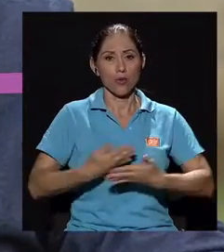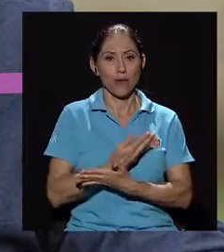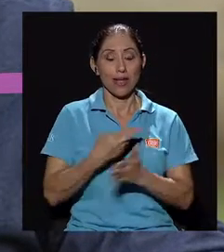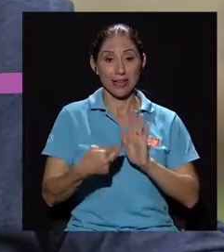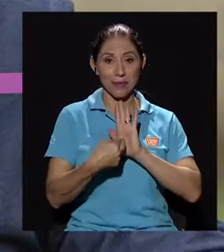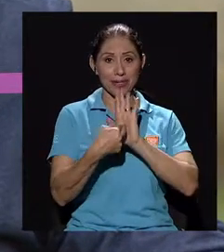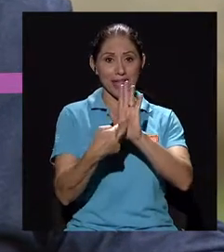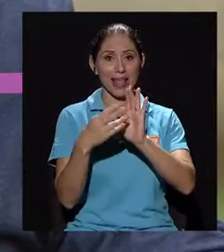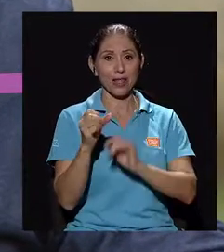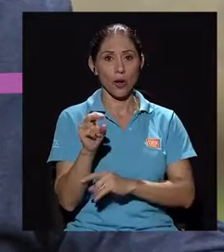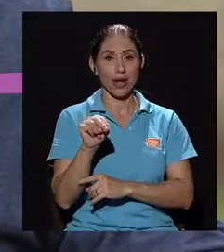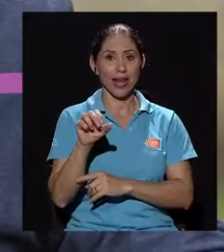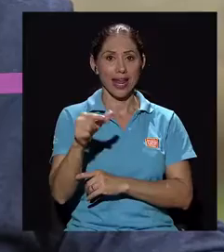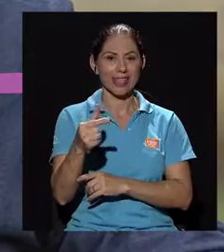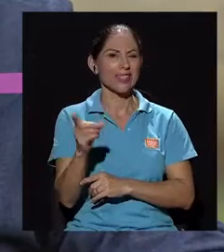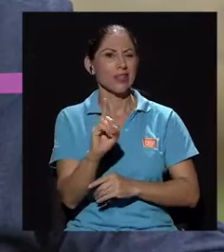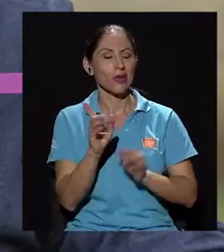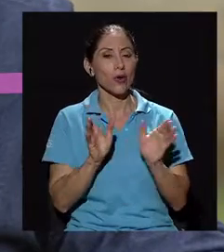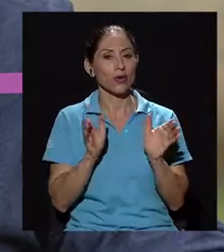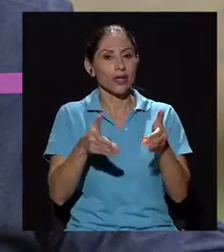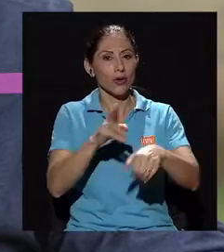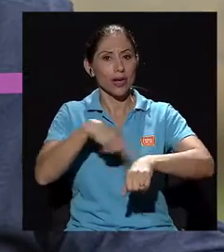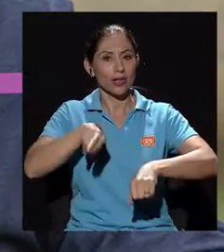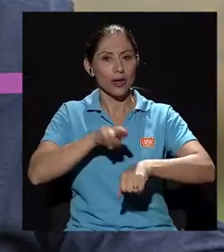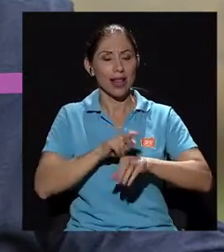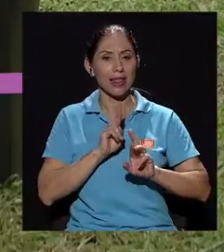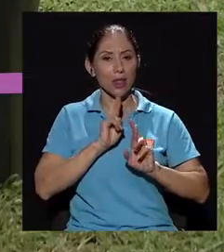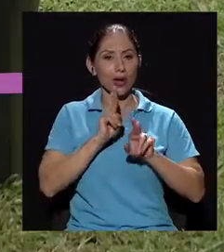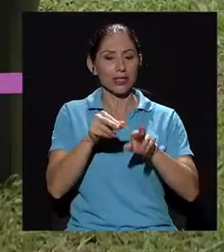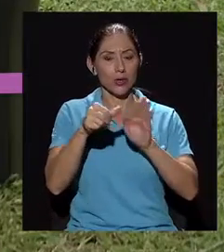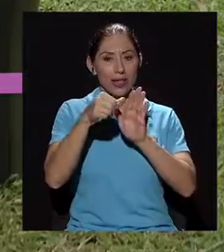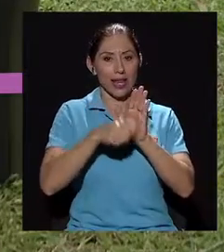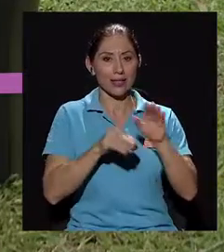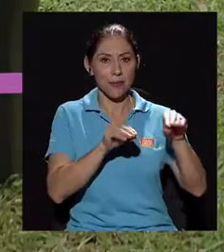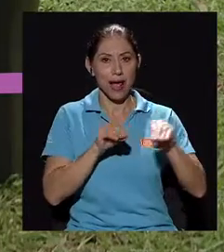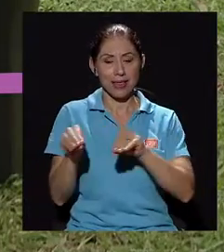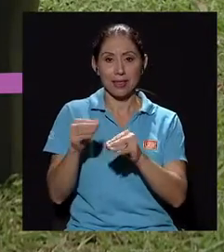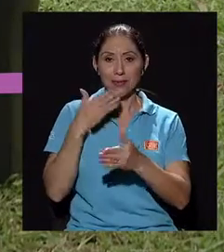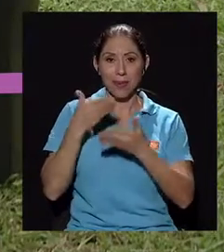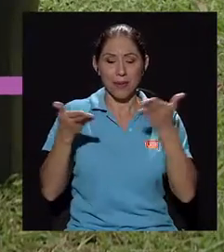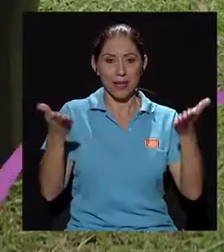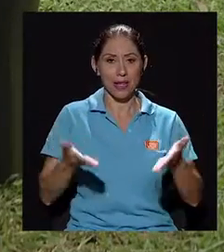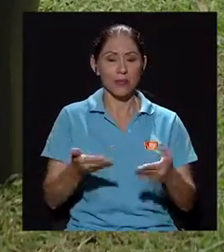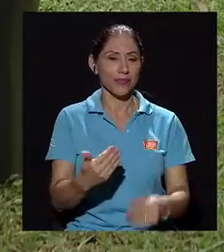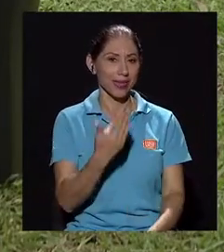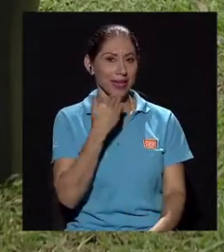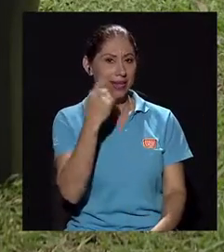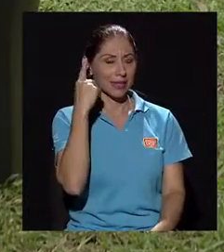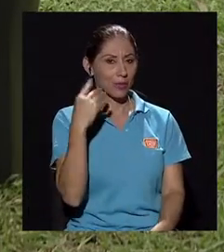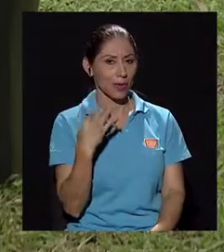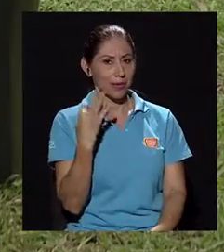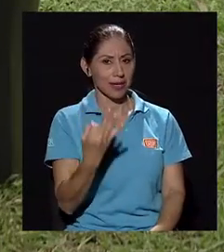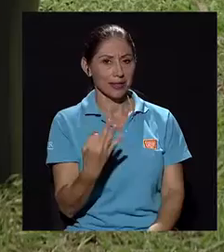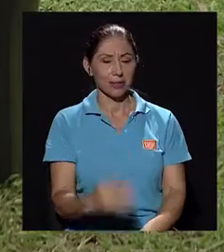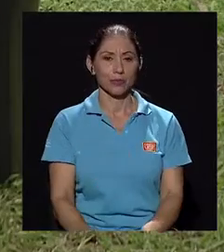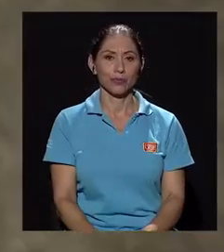en el Consejo Nacional de Donación y Trasplantes. Bienvenido, Álvaro. Hola, muchas gracias por la